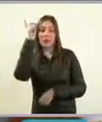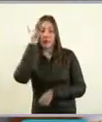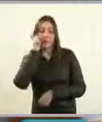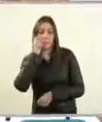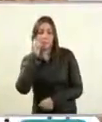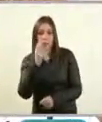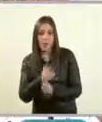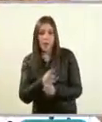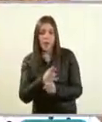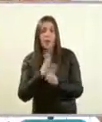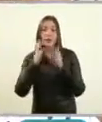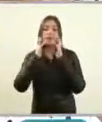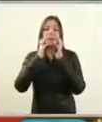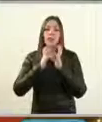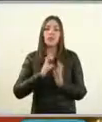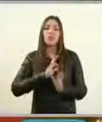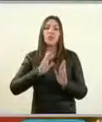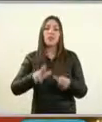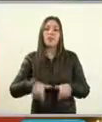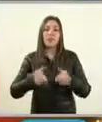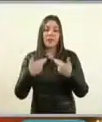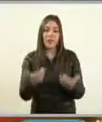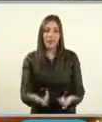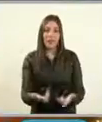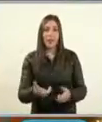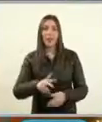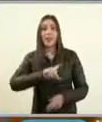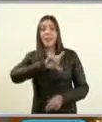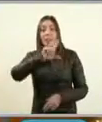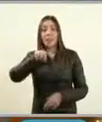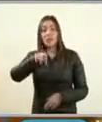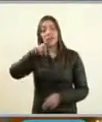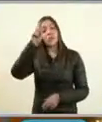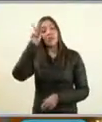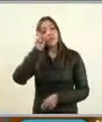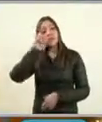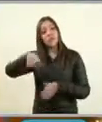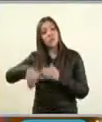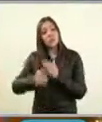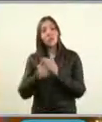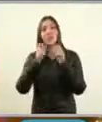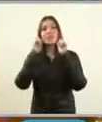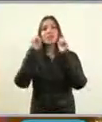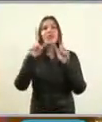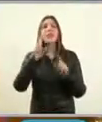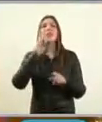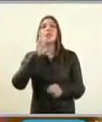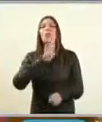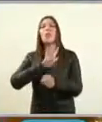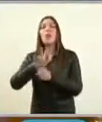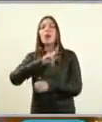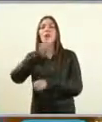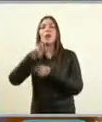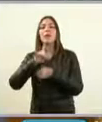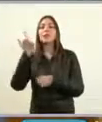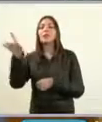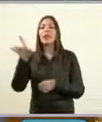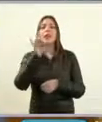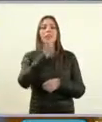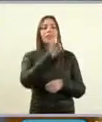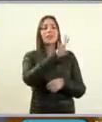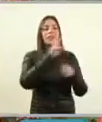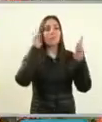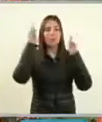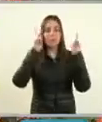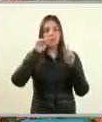que la magia de Santa Claus pueda suceder. Sí. Pero mientras nos vamos a dormir, vamos a poder ver qué países ha ido visitando. Ahora, algo